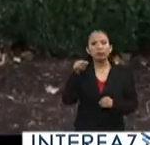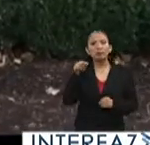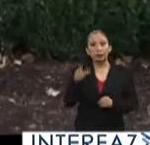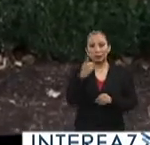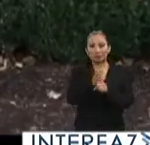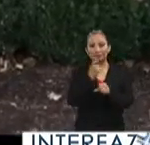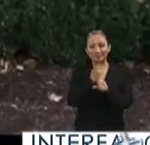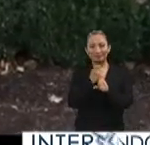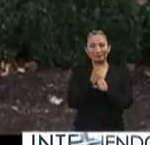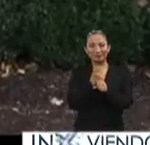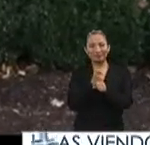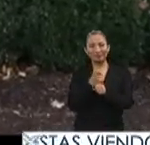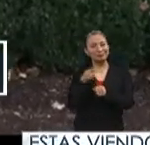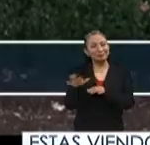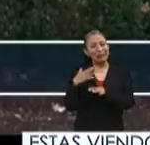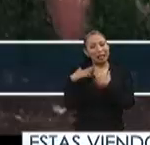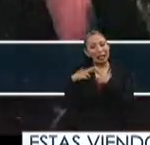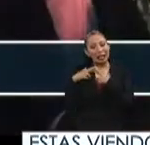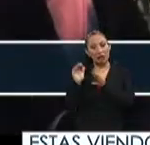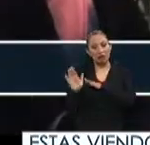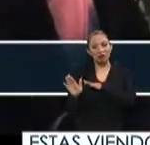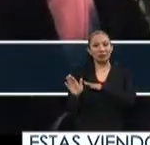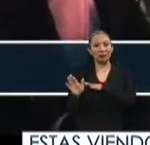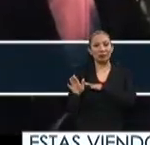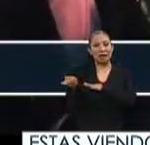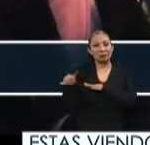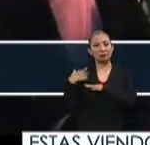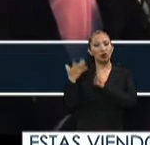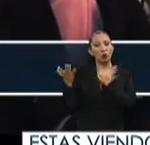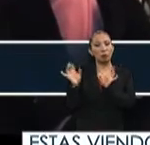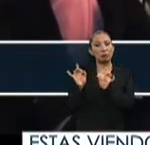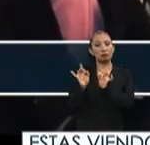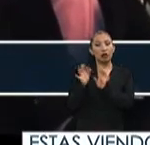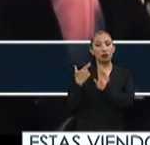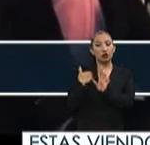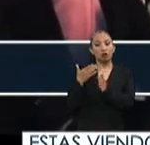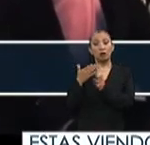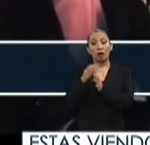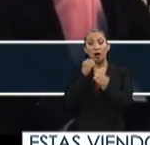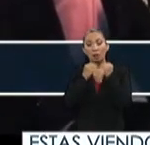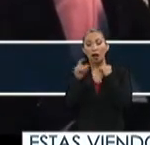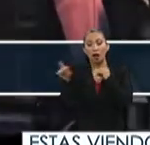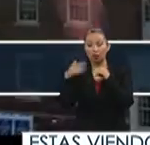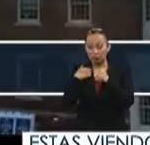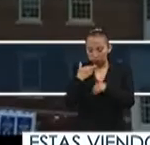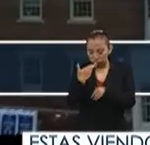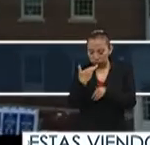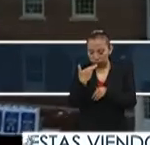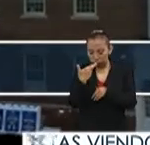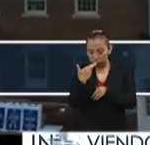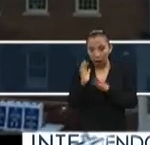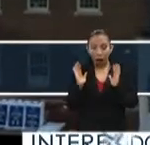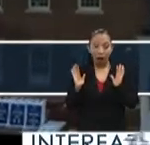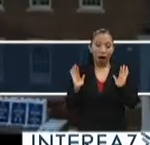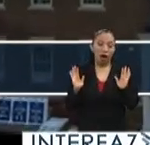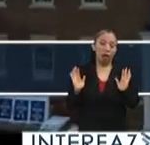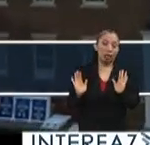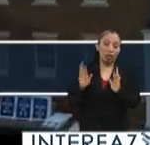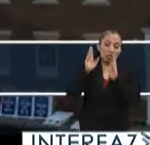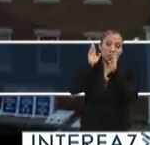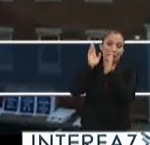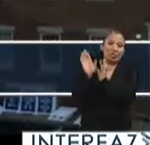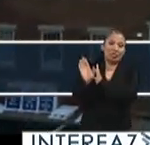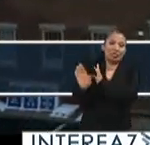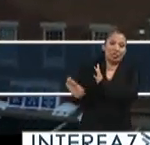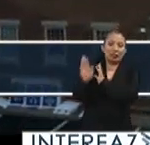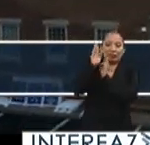en primera por la religión, ellos llegaban a un punto donde nosotros íbamos a comer y ellos se ponían a rezar. Entonces también era así